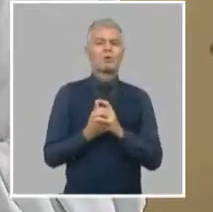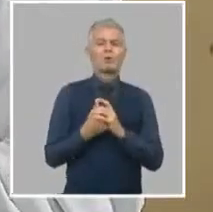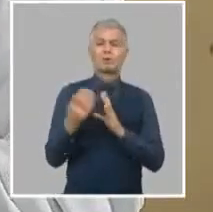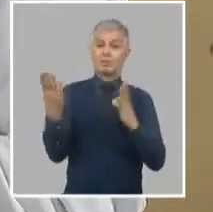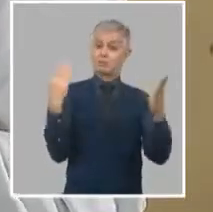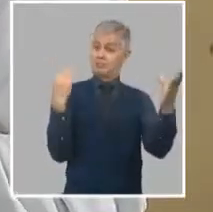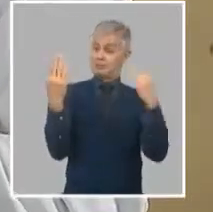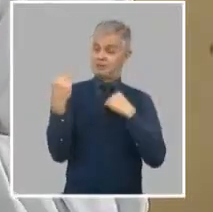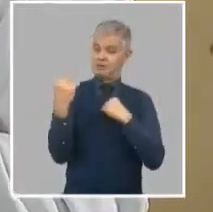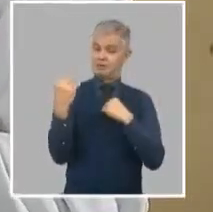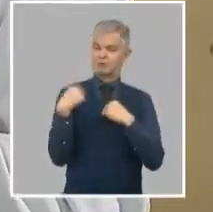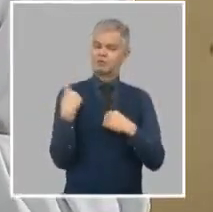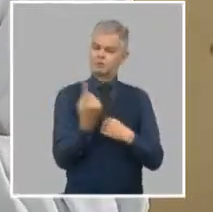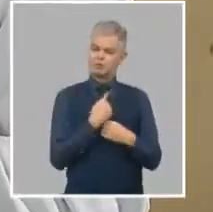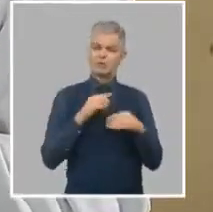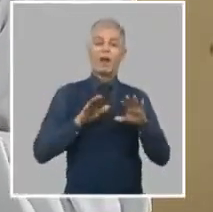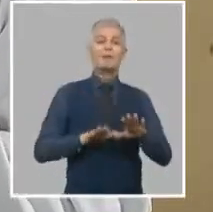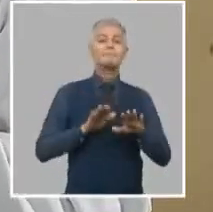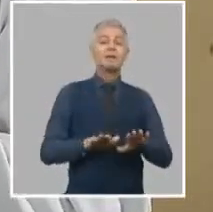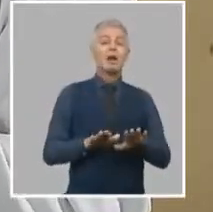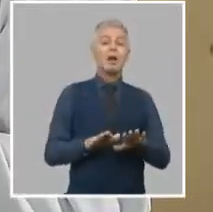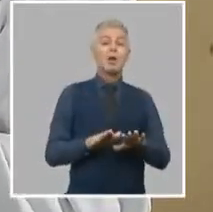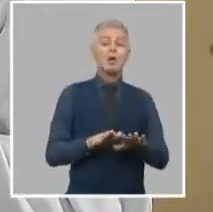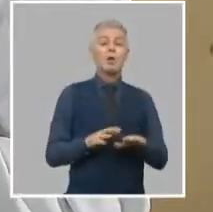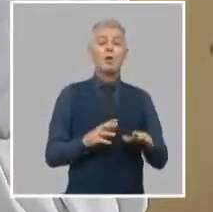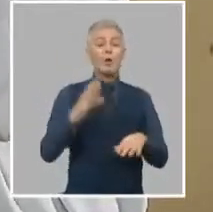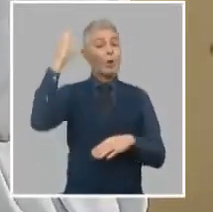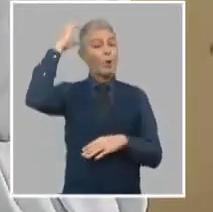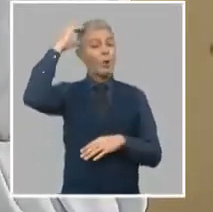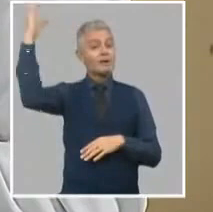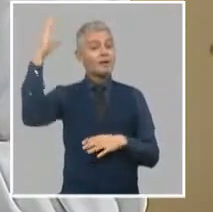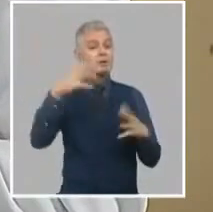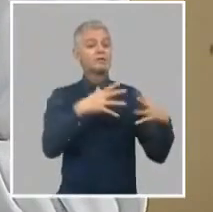y nos dijo, estamos esperando la respuesta del gobierno de Estados Unidos